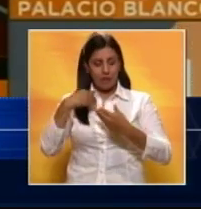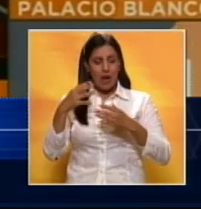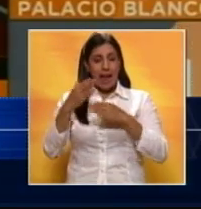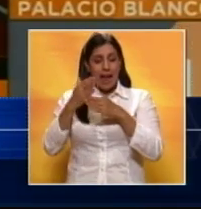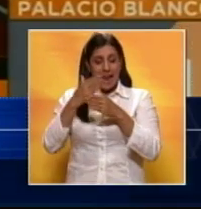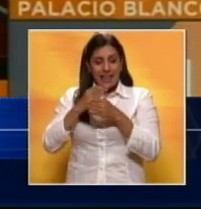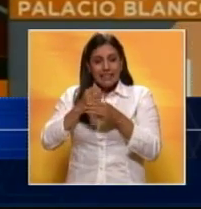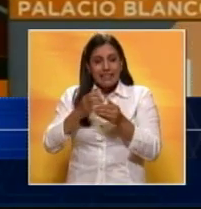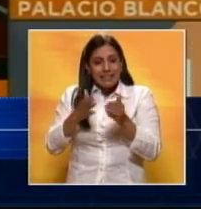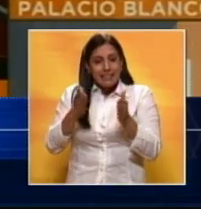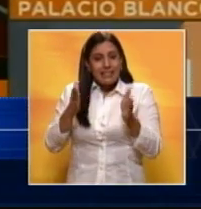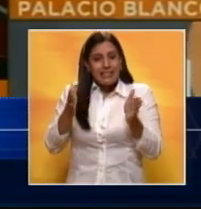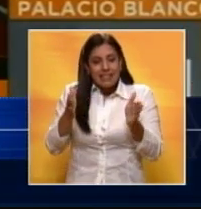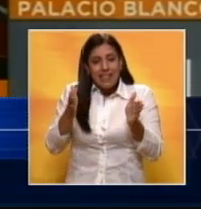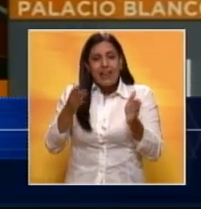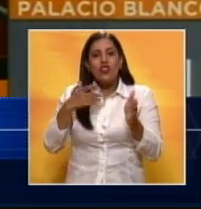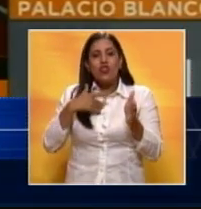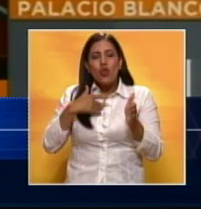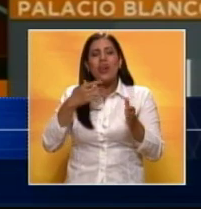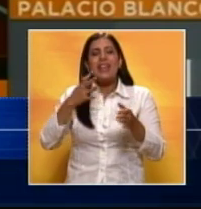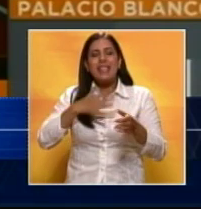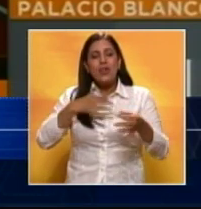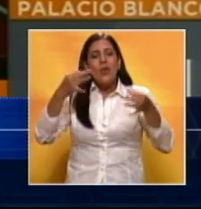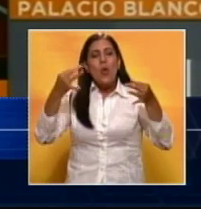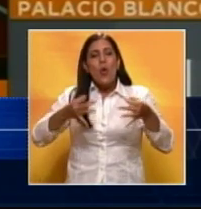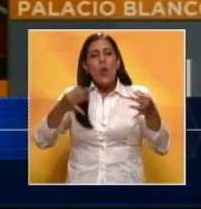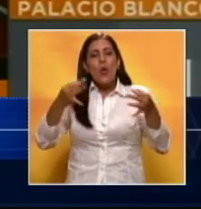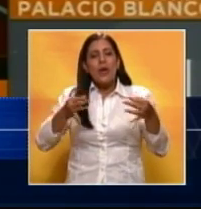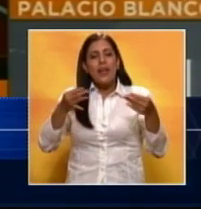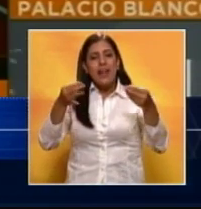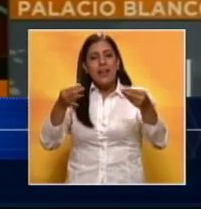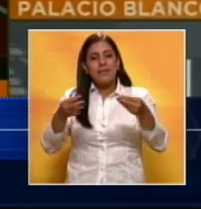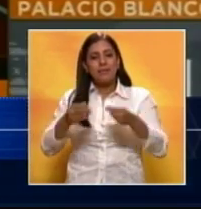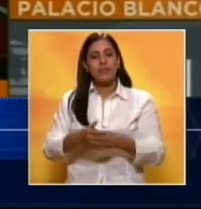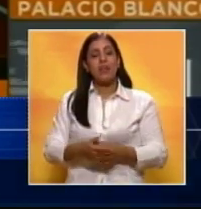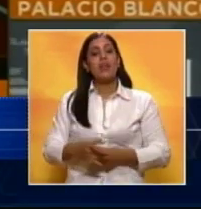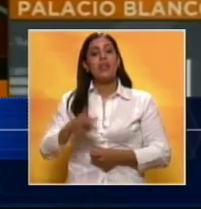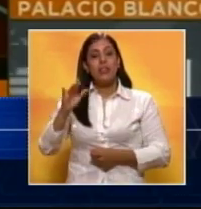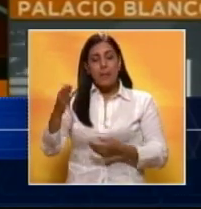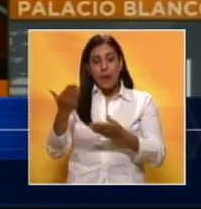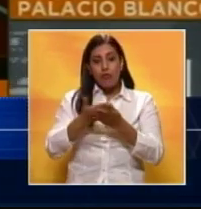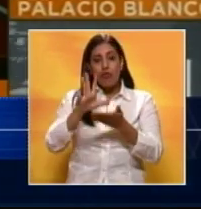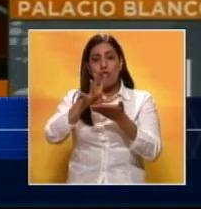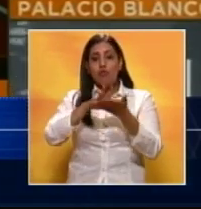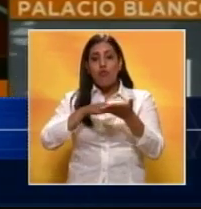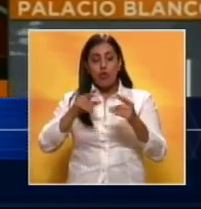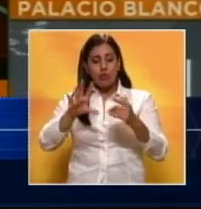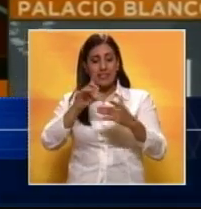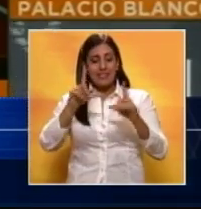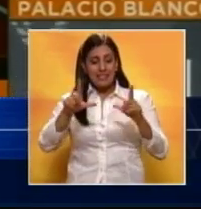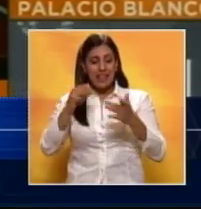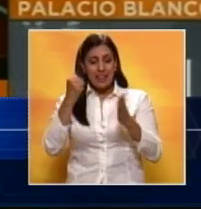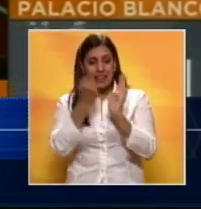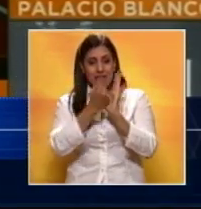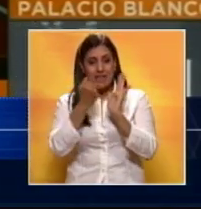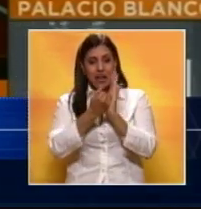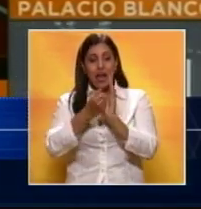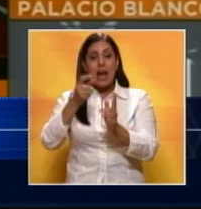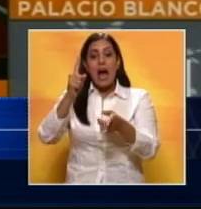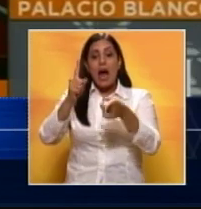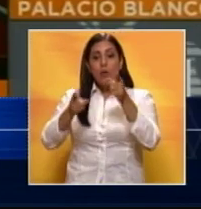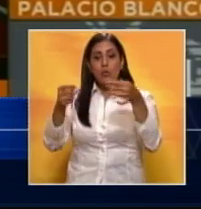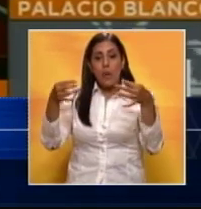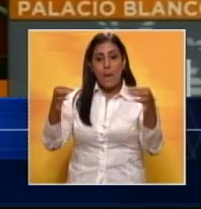preámbulo exhibir originales y consignar copias certificadas de